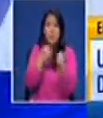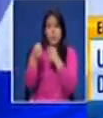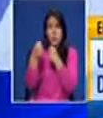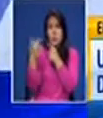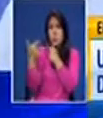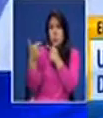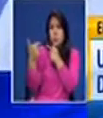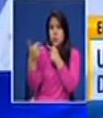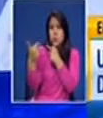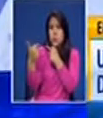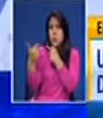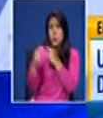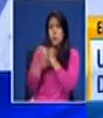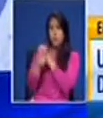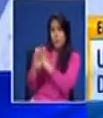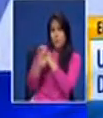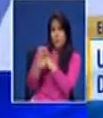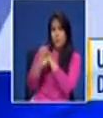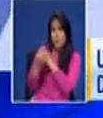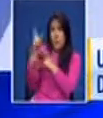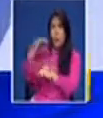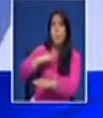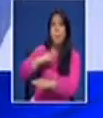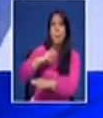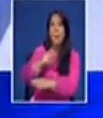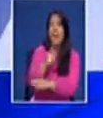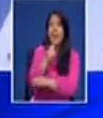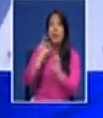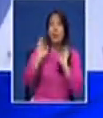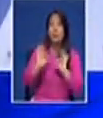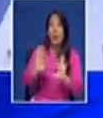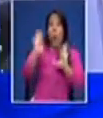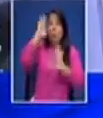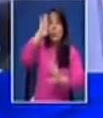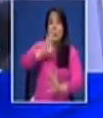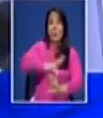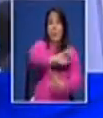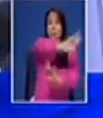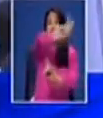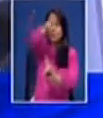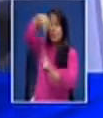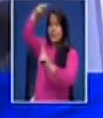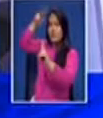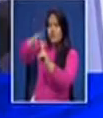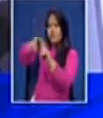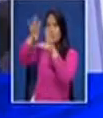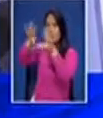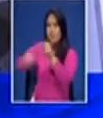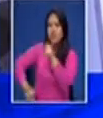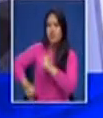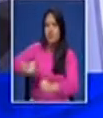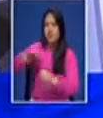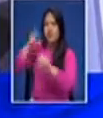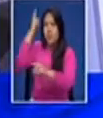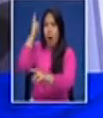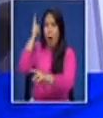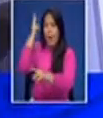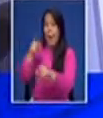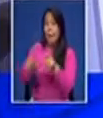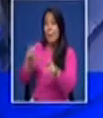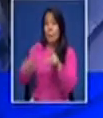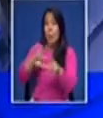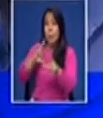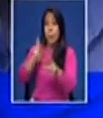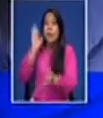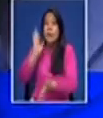armado. El asalto fue frustrado por un policía que al percatarse de lo que ocurría, ahuyentó con disparos a los